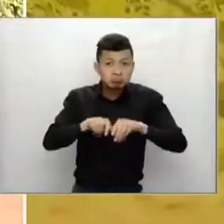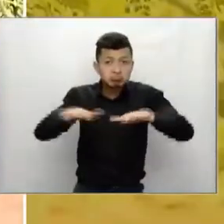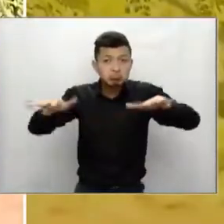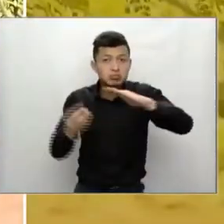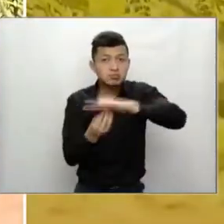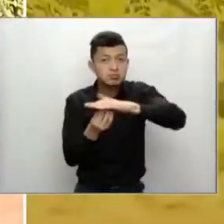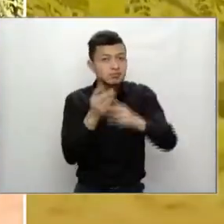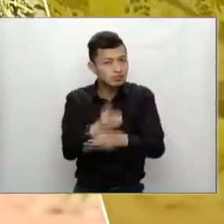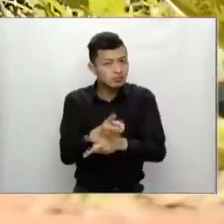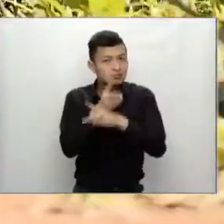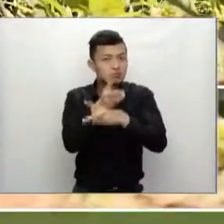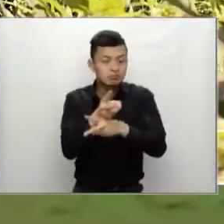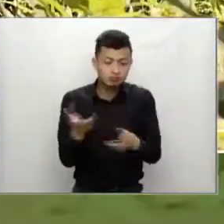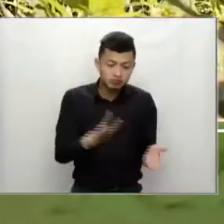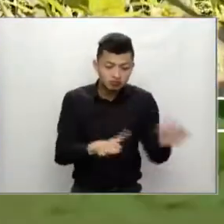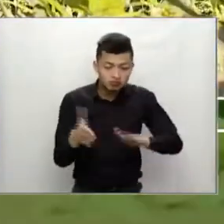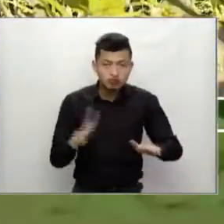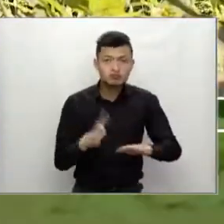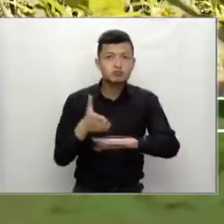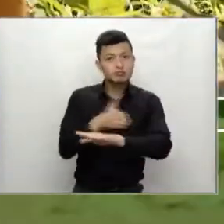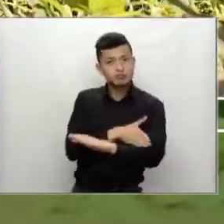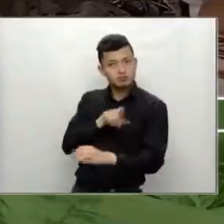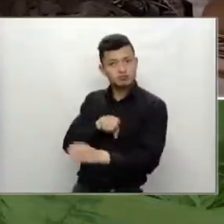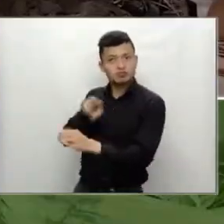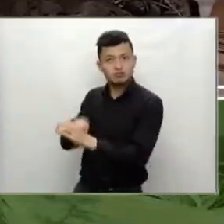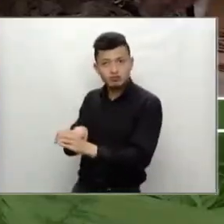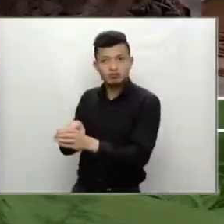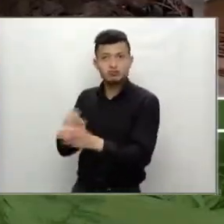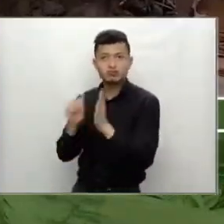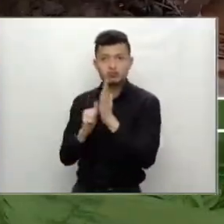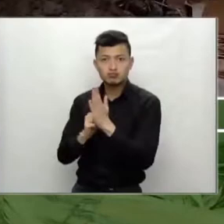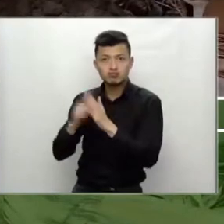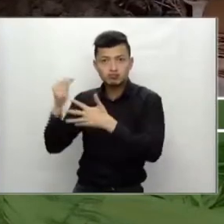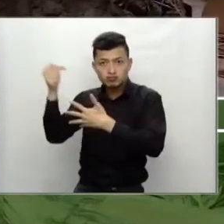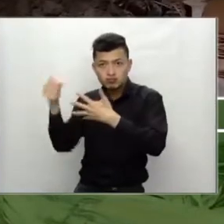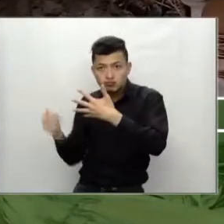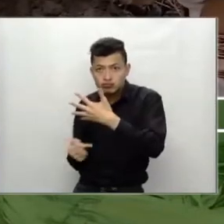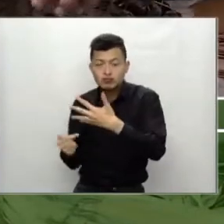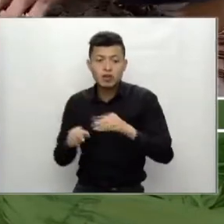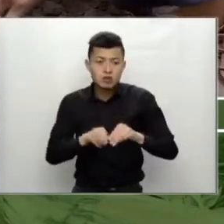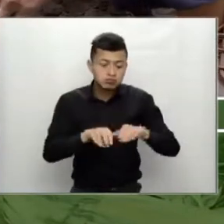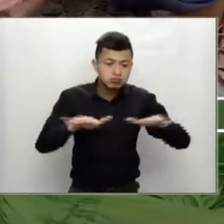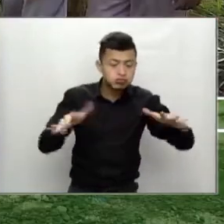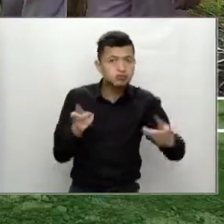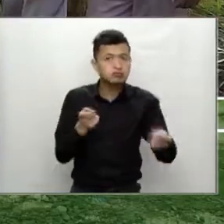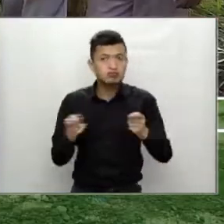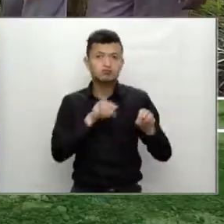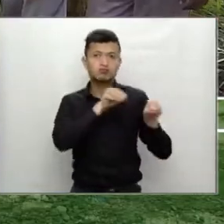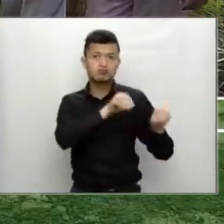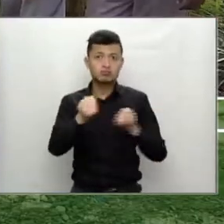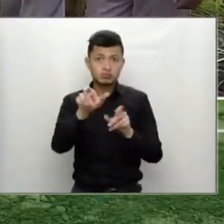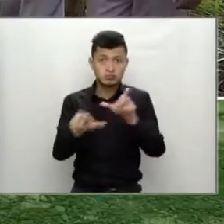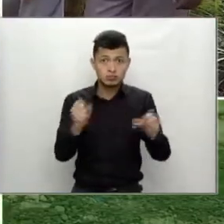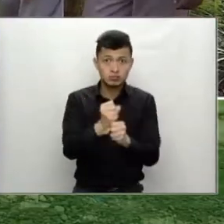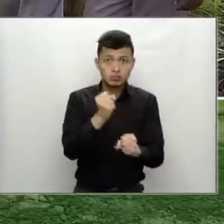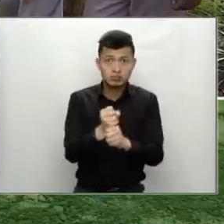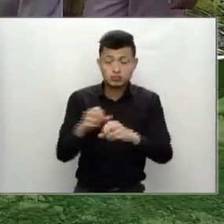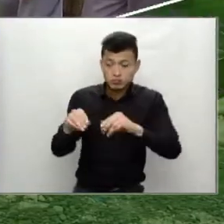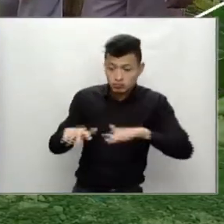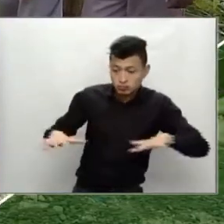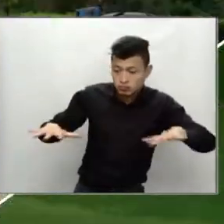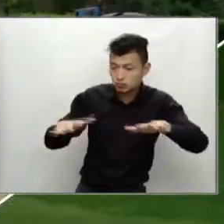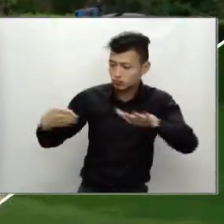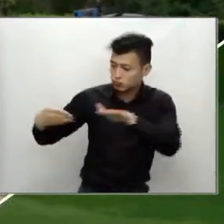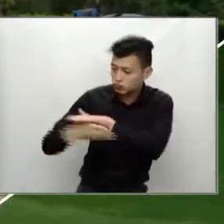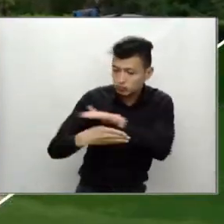su dispersión. Siembre material solo registrado ante el ICA. Conozca los síntomas y formas de dispersión y capacite a los trabajadores. Controle el